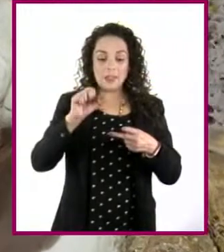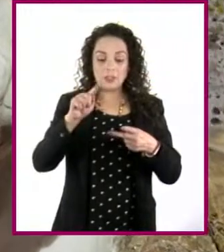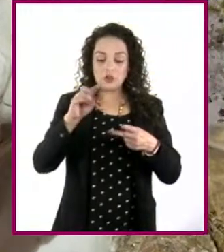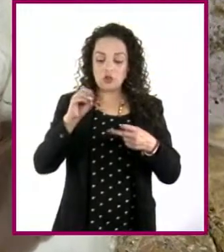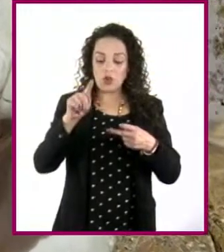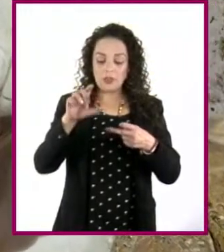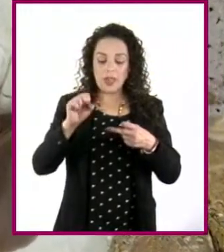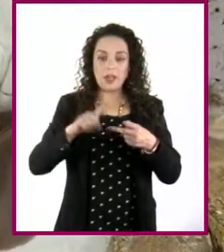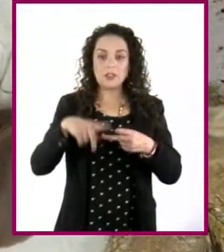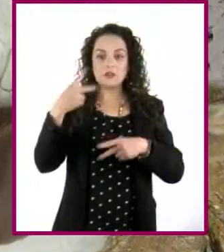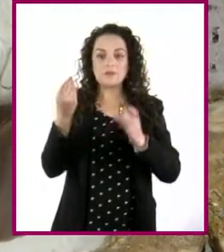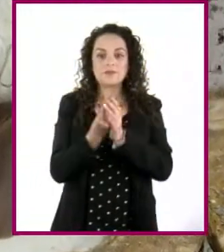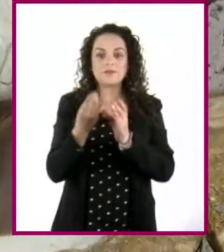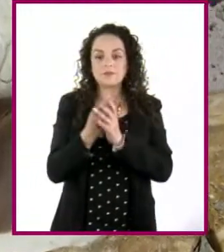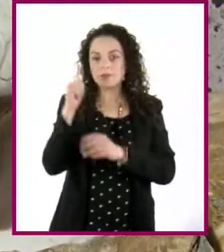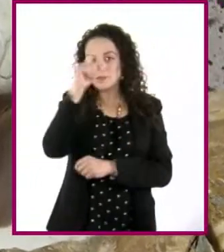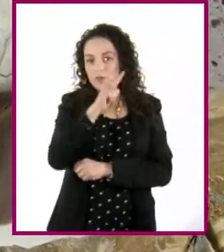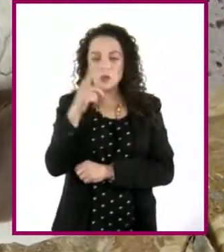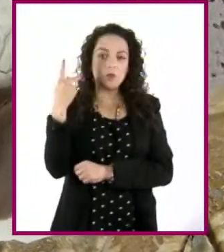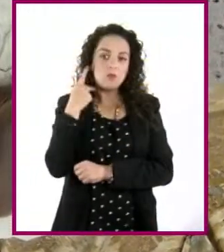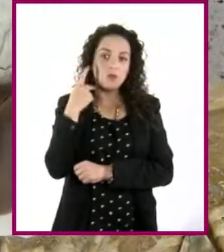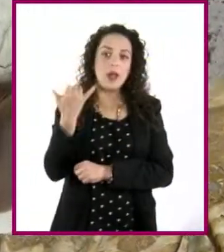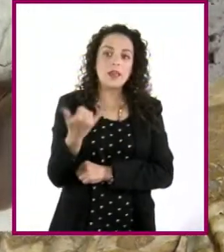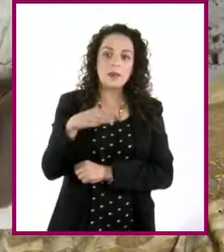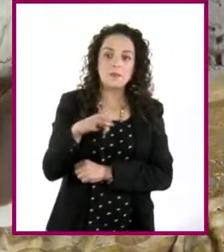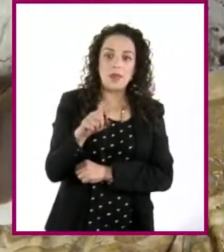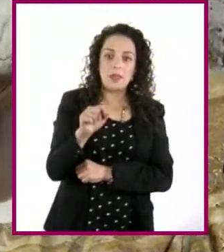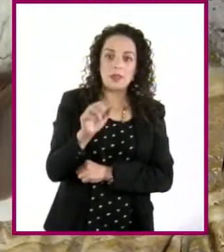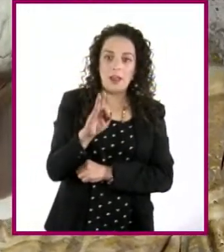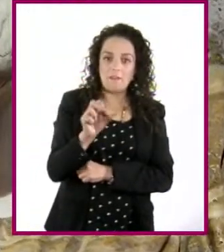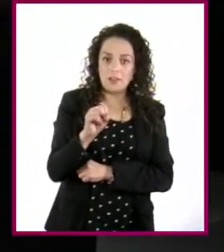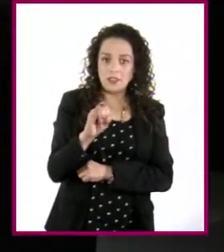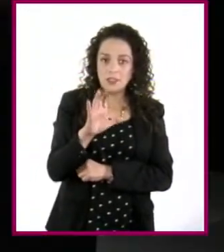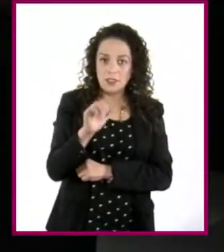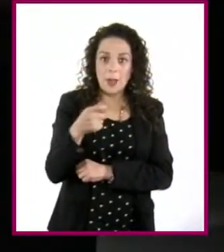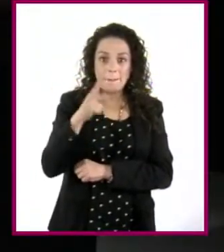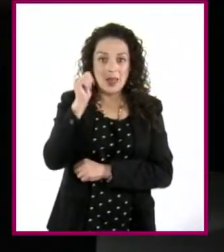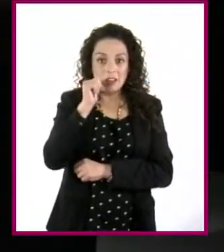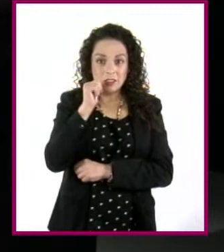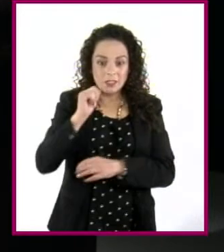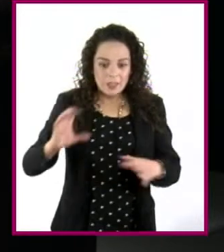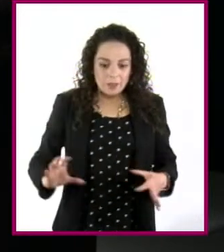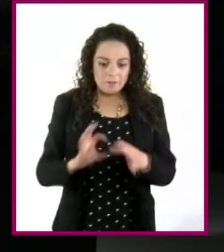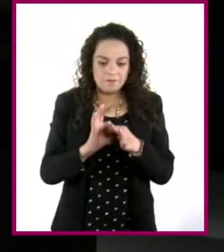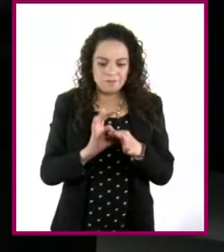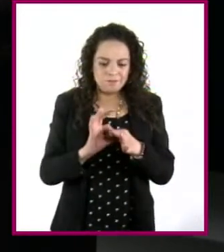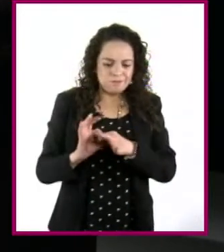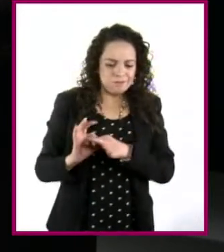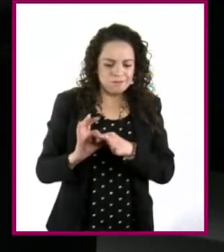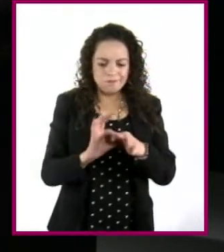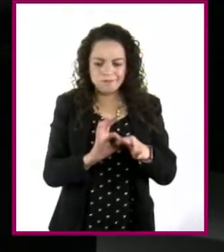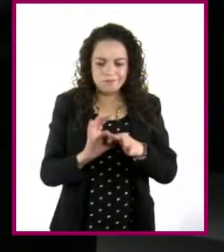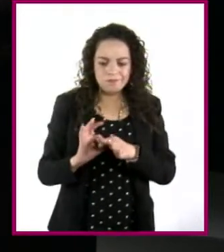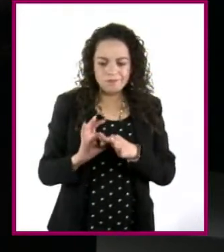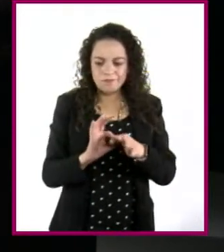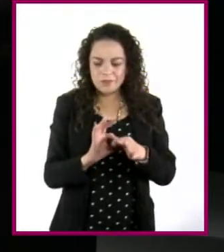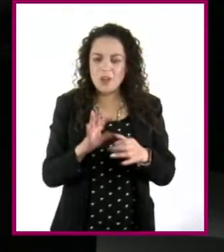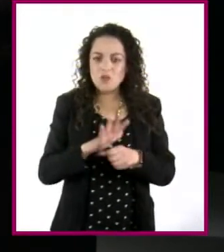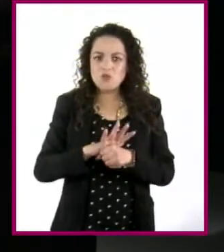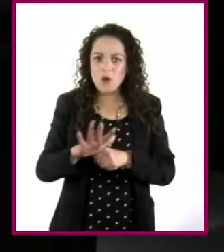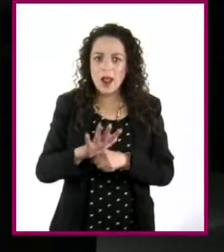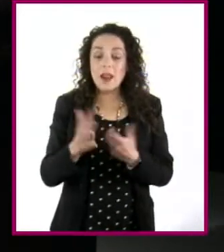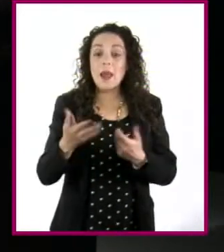metafísica, el lenguaje y la política, pero siempre en correlación con la pregunta por el correcto modo de